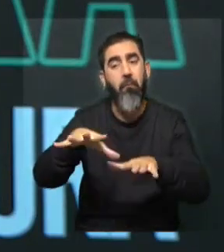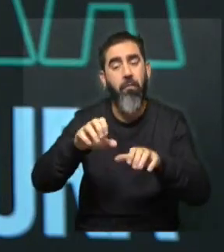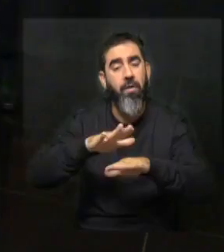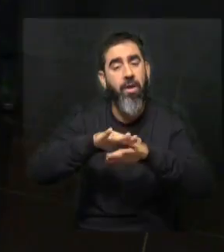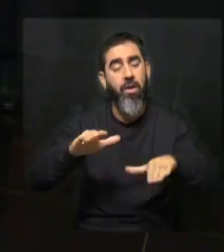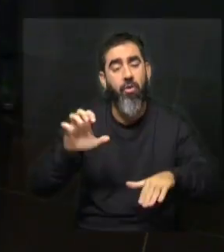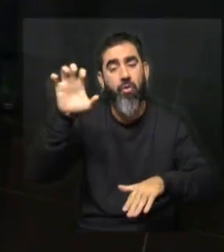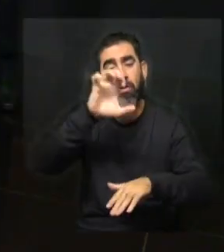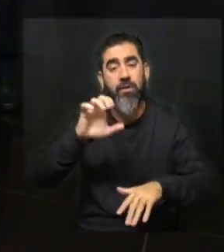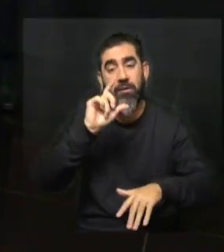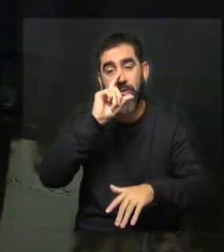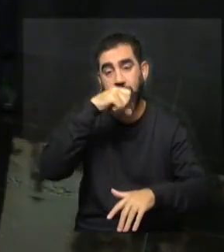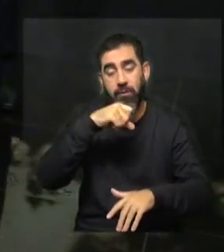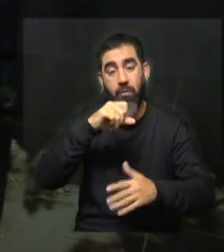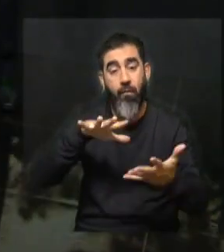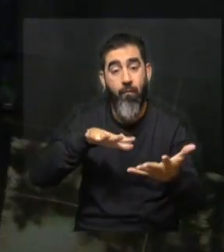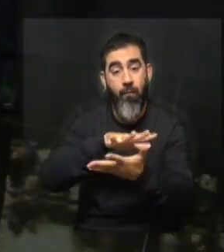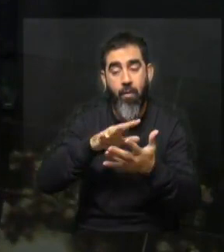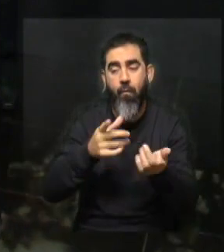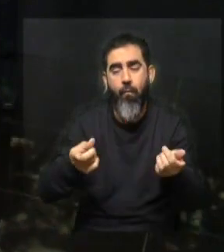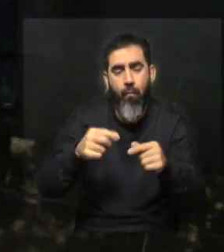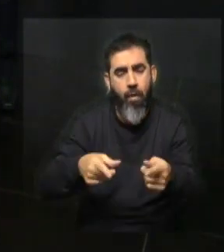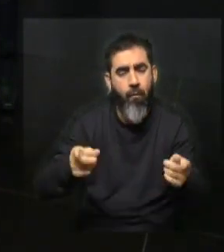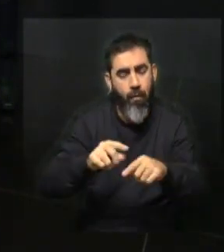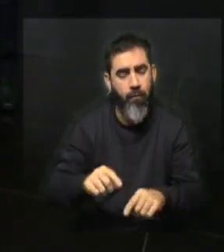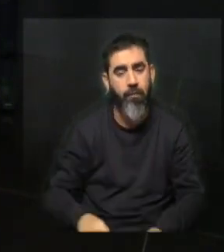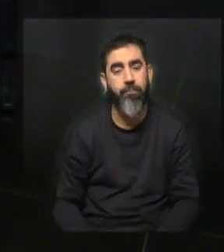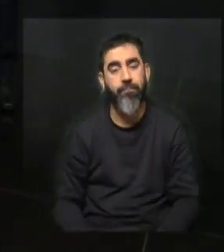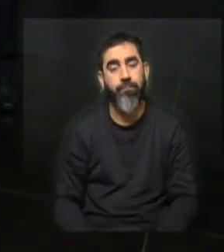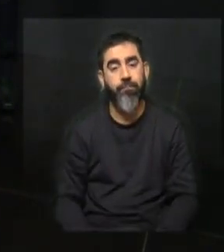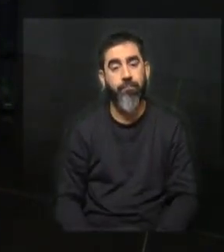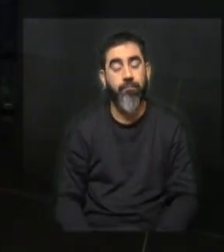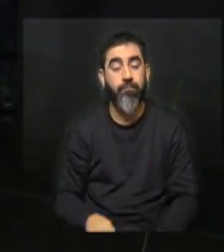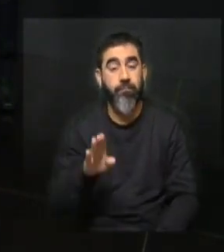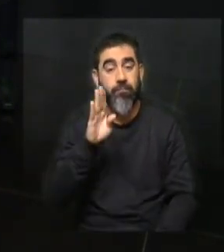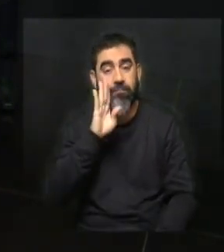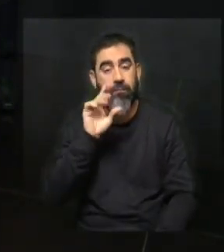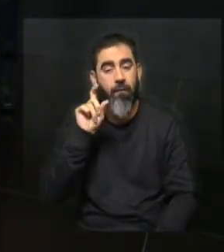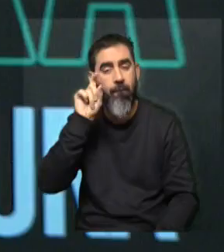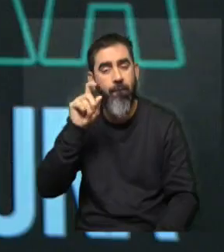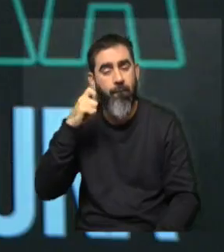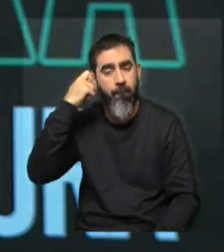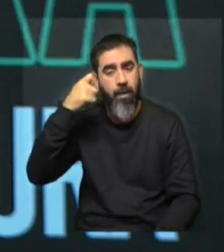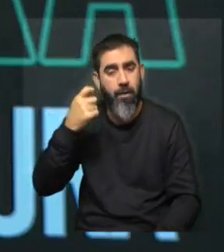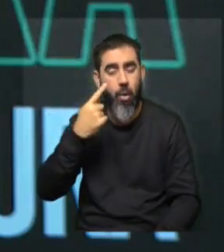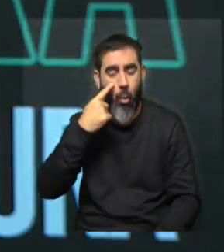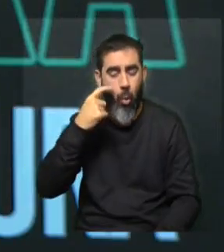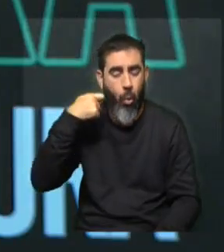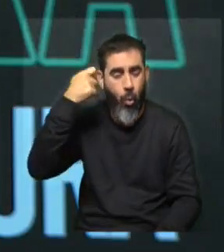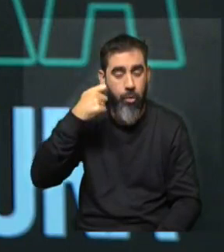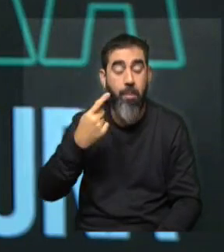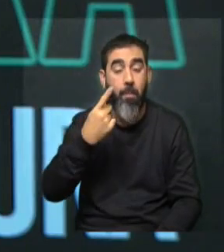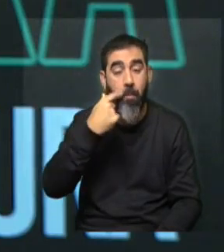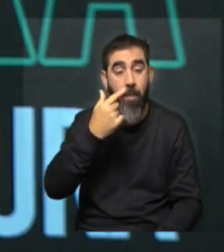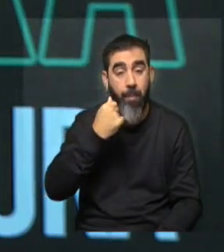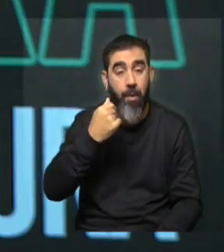de la infancia en el cerro de Montevideo hizo un barrio al que vuelve muy seguido su madre fanática de cine muy conocedora de cine su